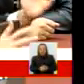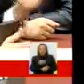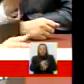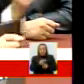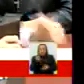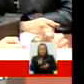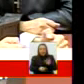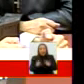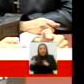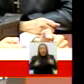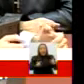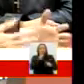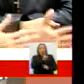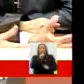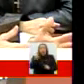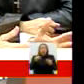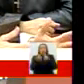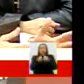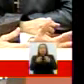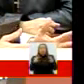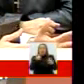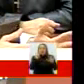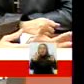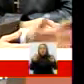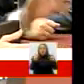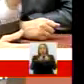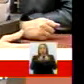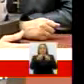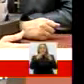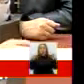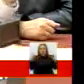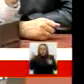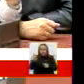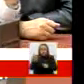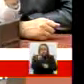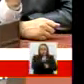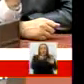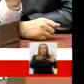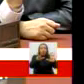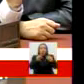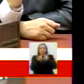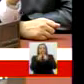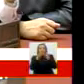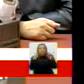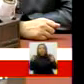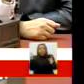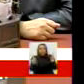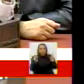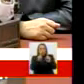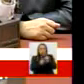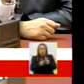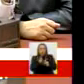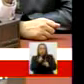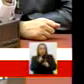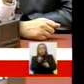por ¿quiénes? Por los jefes de bancada. Actualmente hay 8 grupos parlamentarios, entonces está conformada por los 8 jefes de bancada. Es un órgano muy,